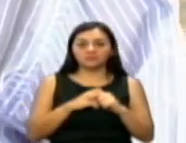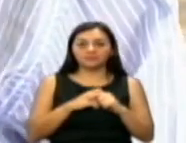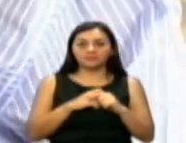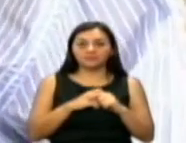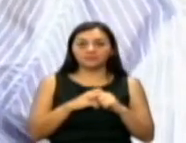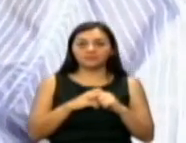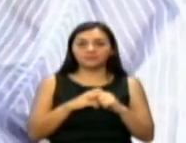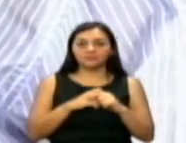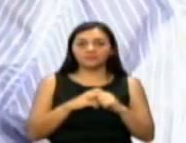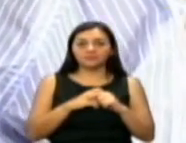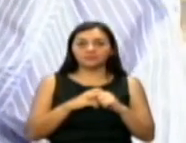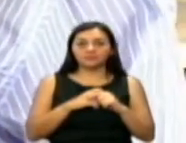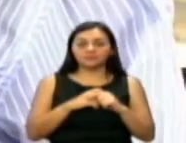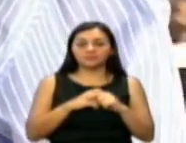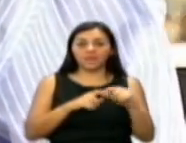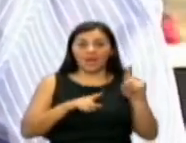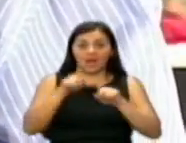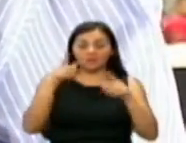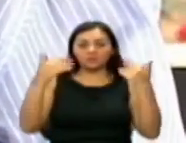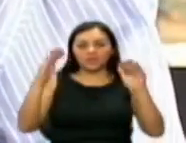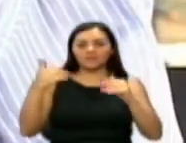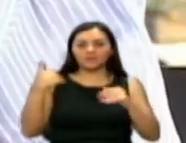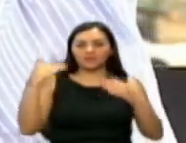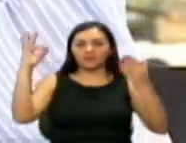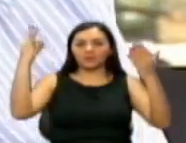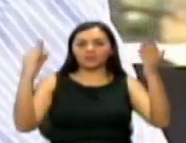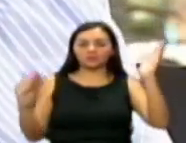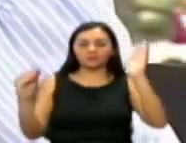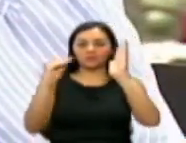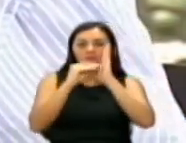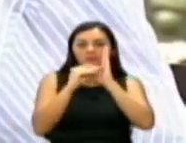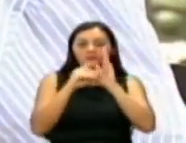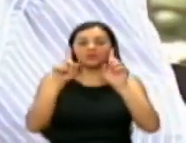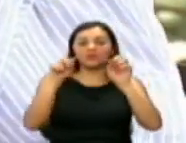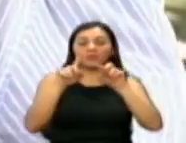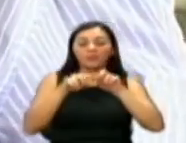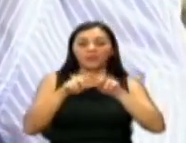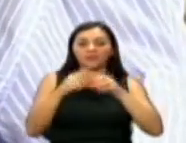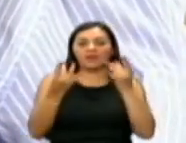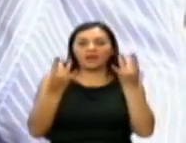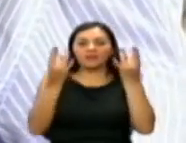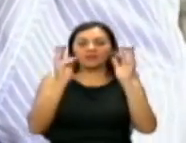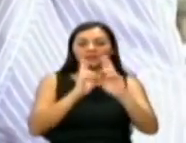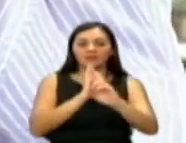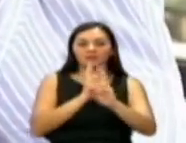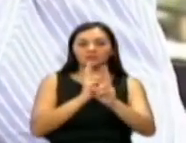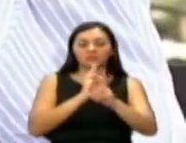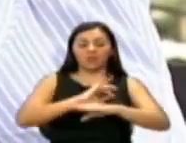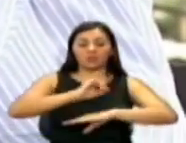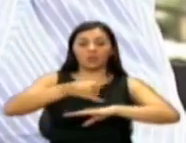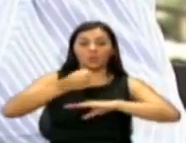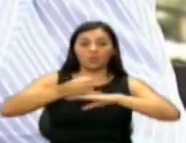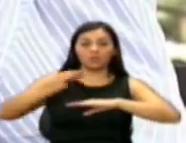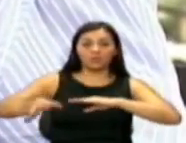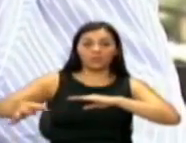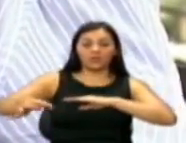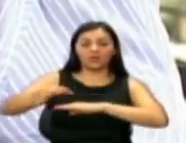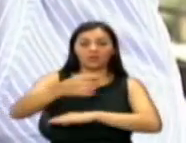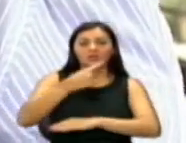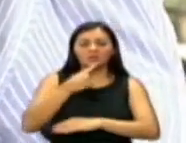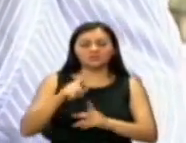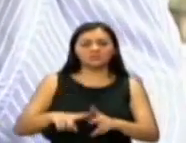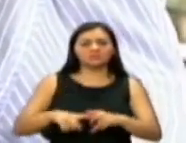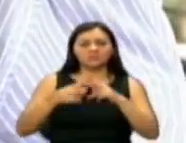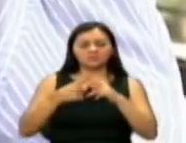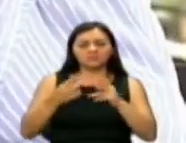la asignación de presupuestos de acuerdo a la calidad de los resultados. Las juntas parroquiales, por ejemplo, están empecinadas